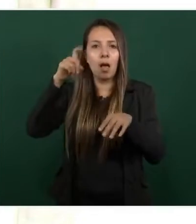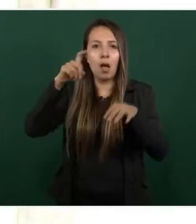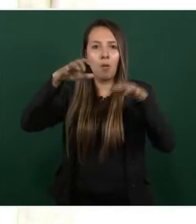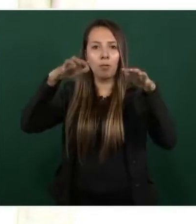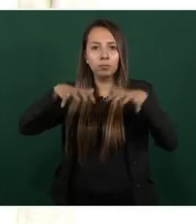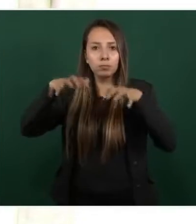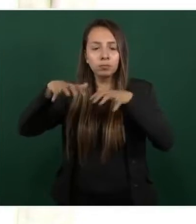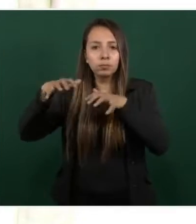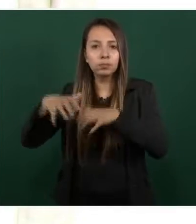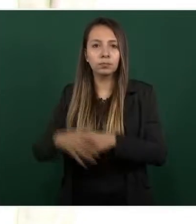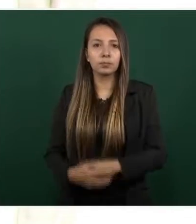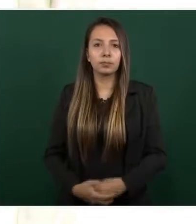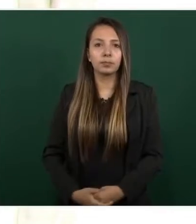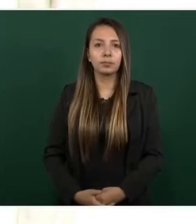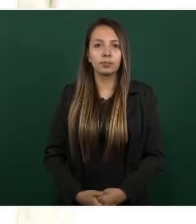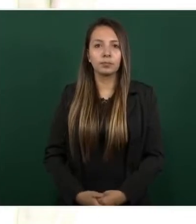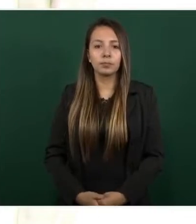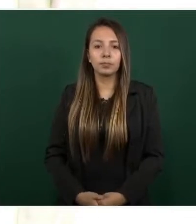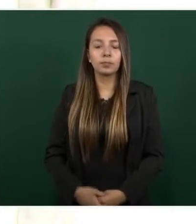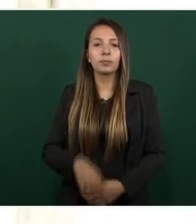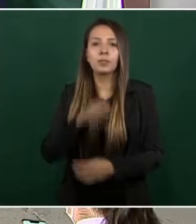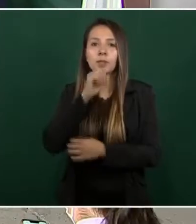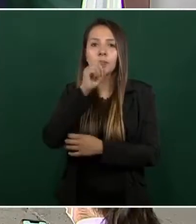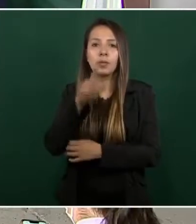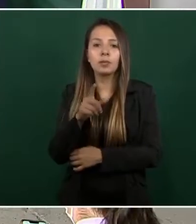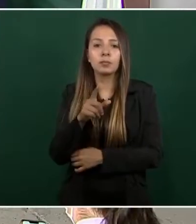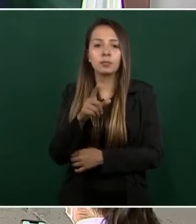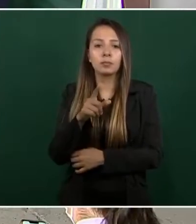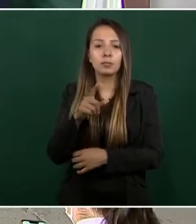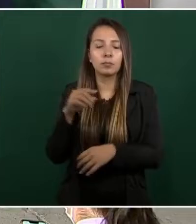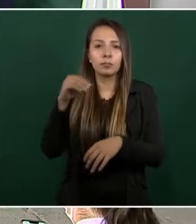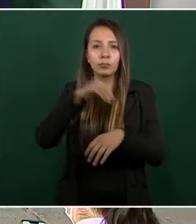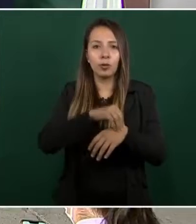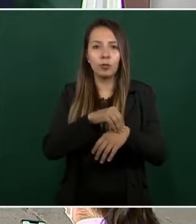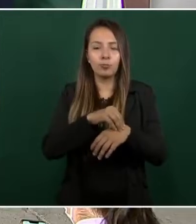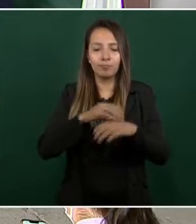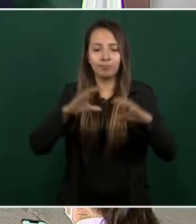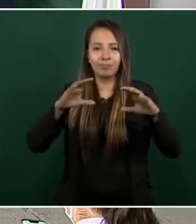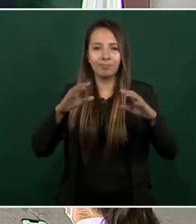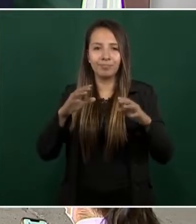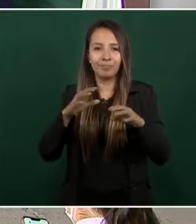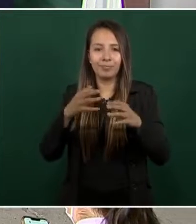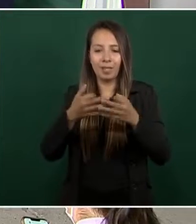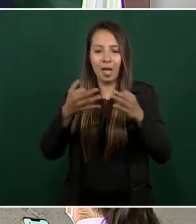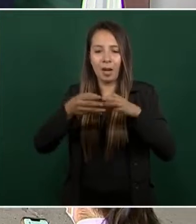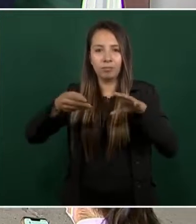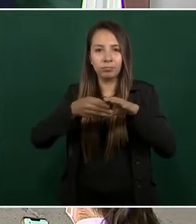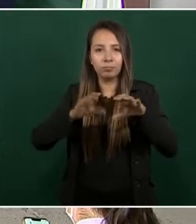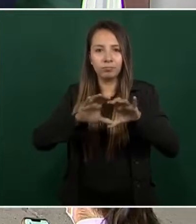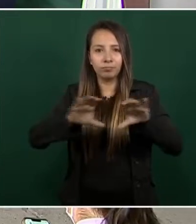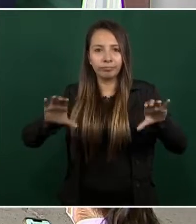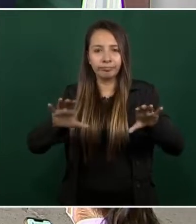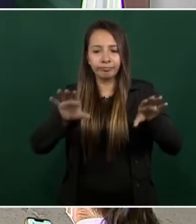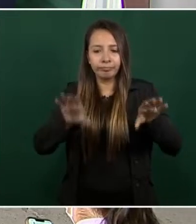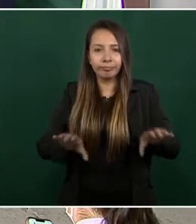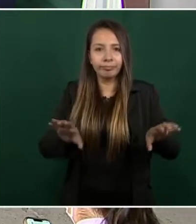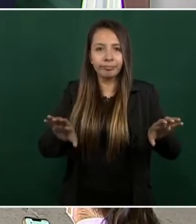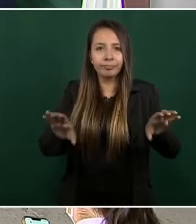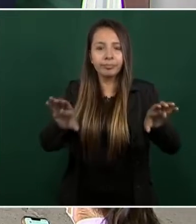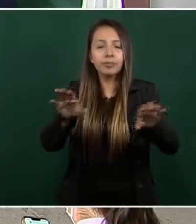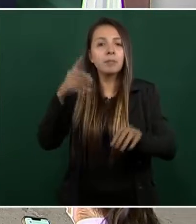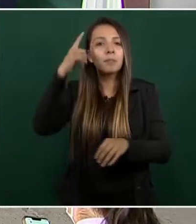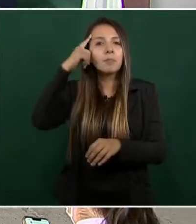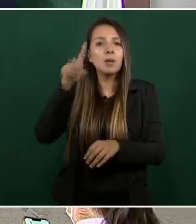También se colocaron sacos terreros para permitir que en los canales en Nuevo León